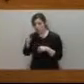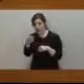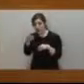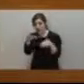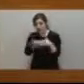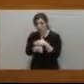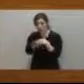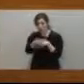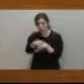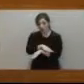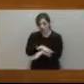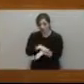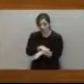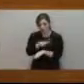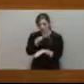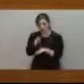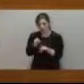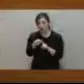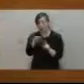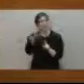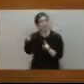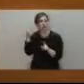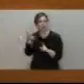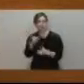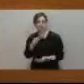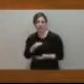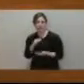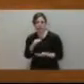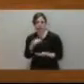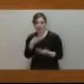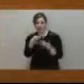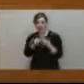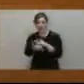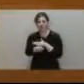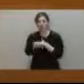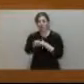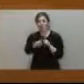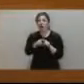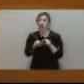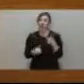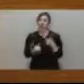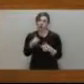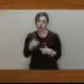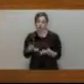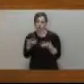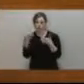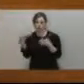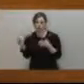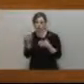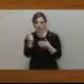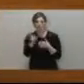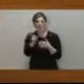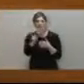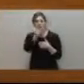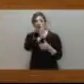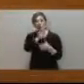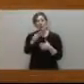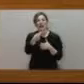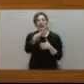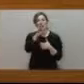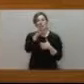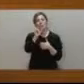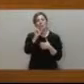a la Administración por los principios de mérito y capacidad, con una oposición, no como el personal del GIPA, que es el que ustedes ponen a